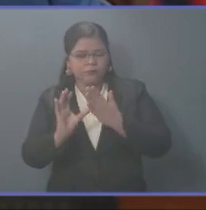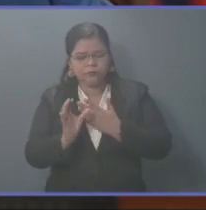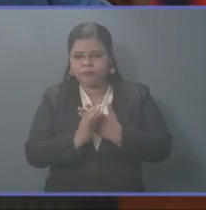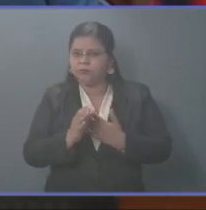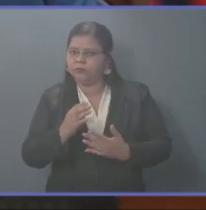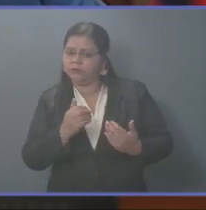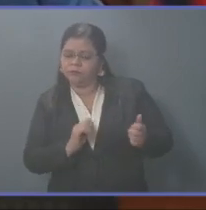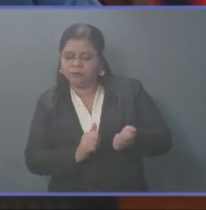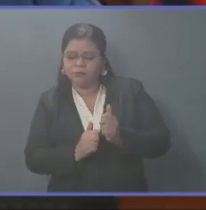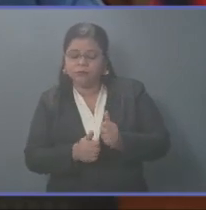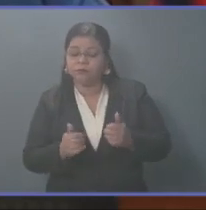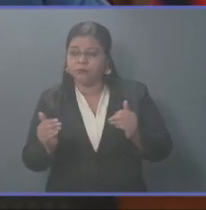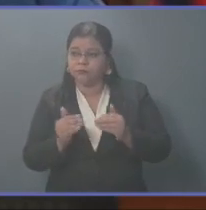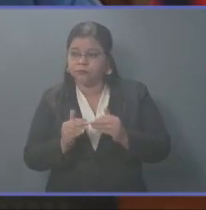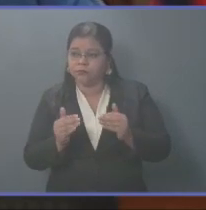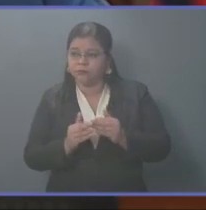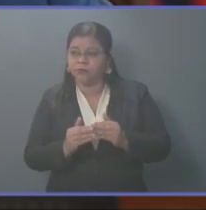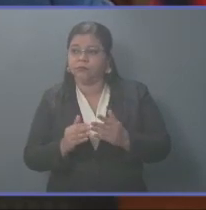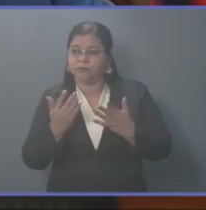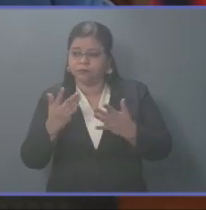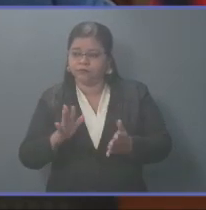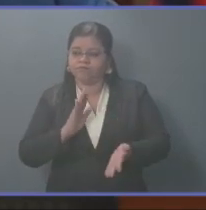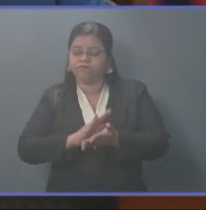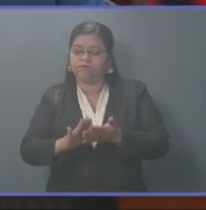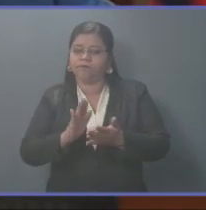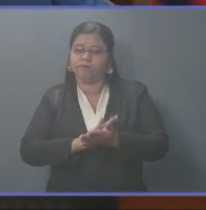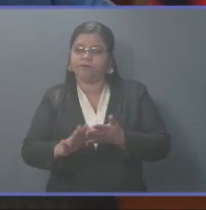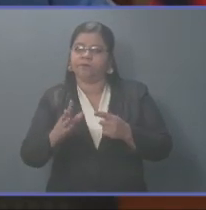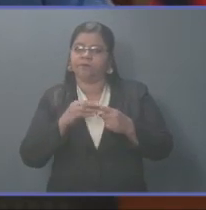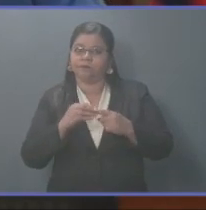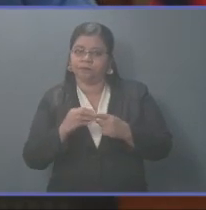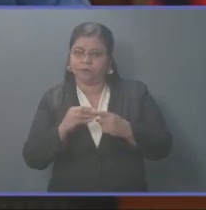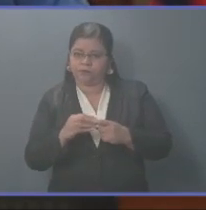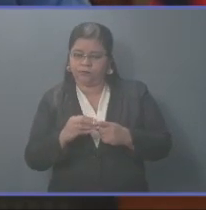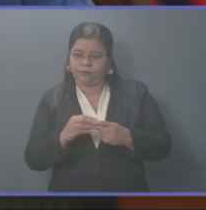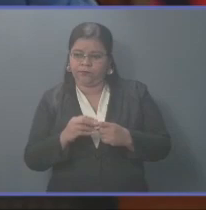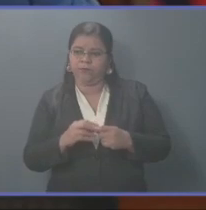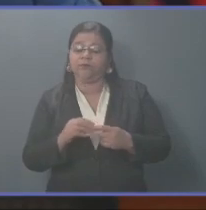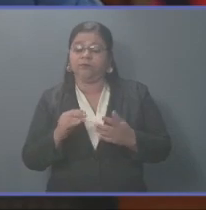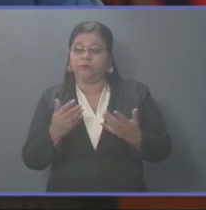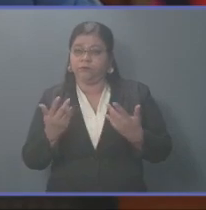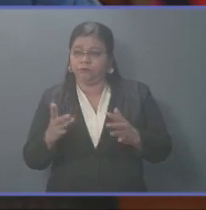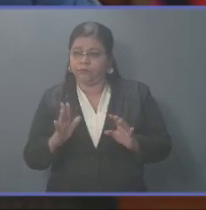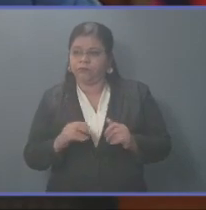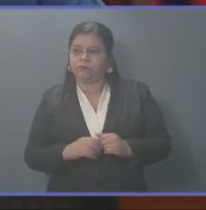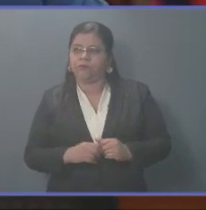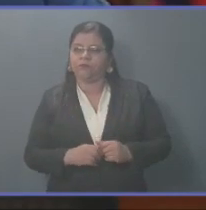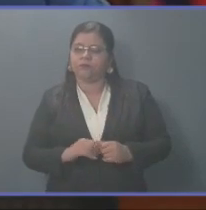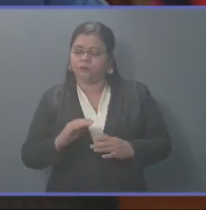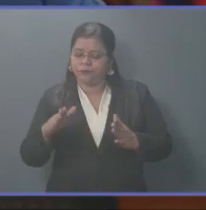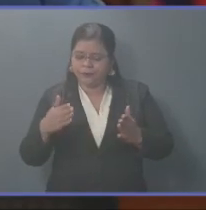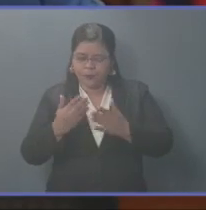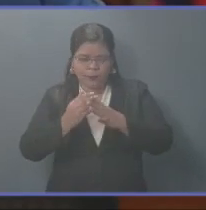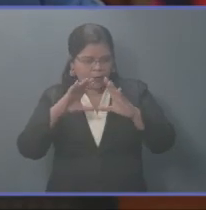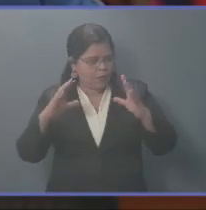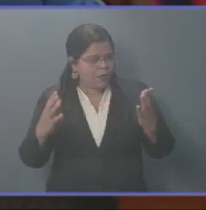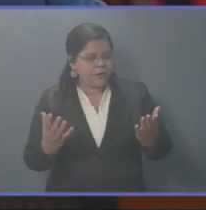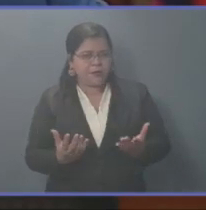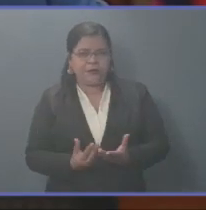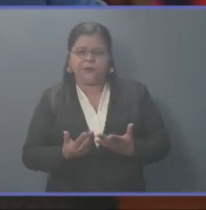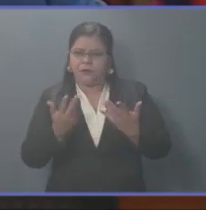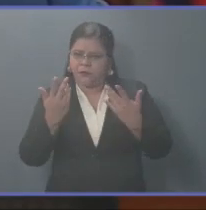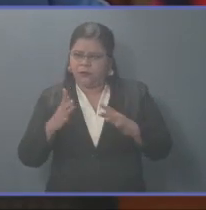también tengan un pago preferencial, y eso existe en todo el mundo.